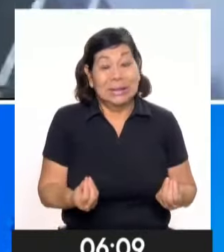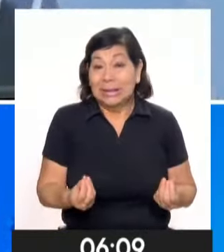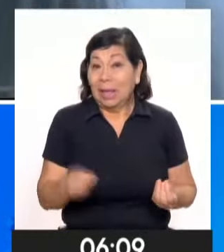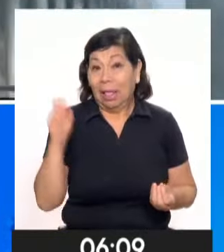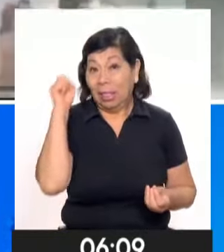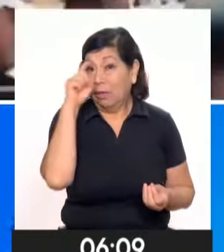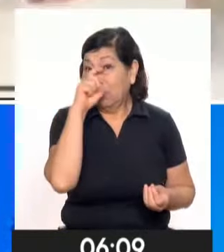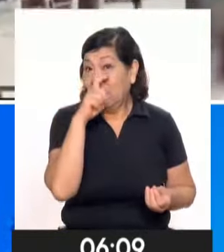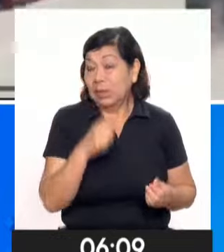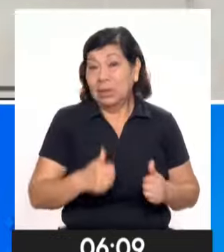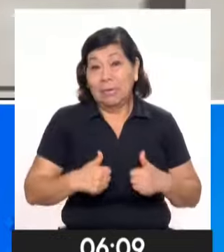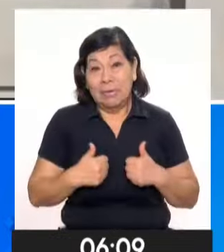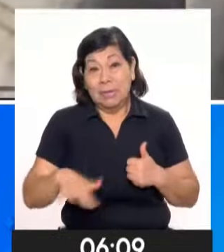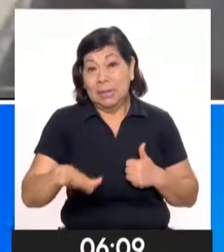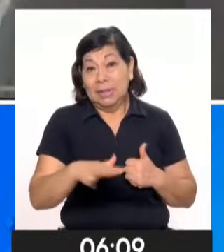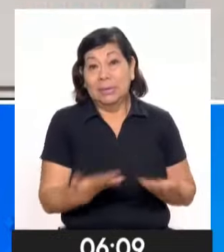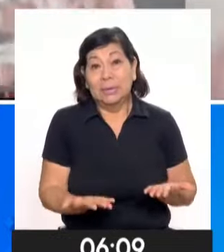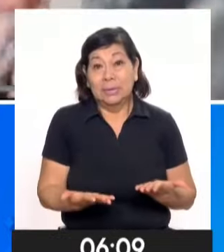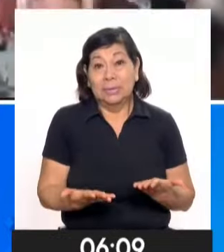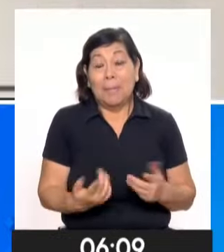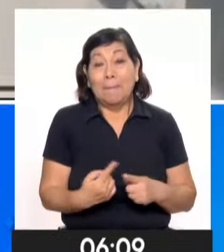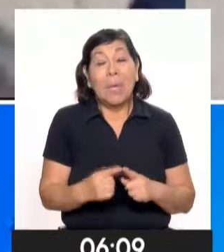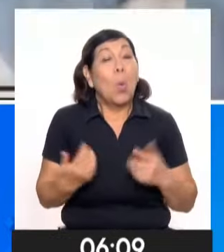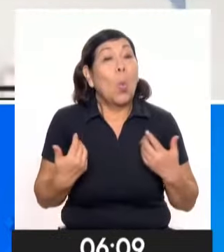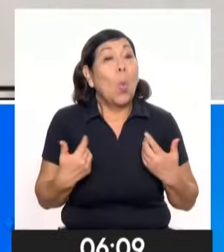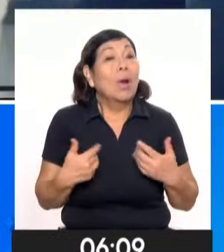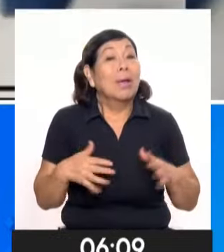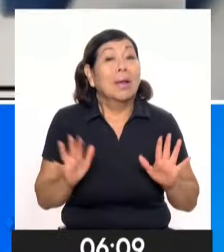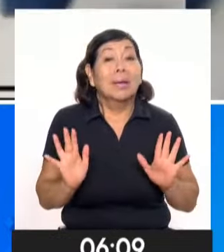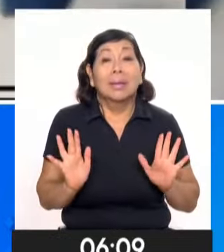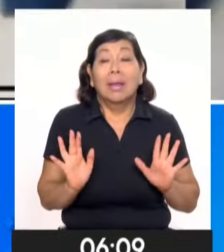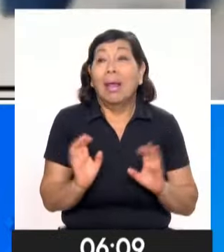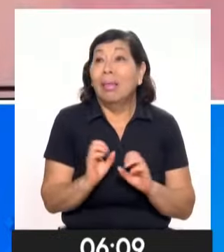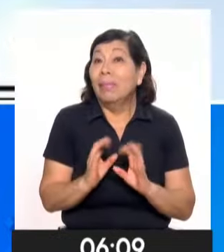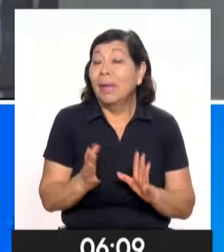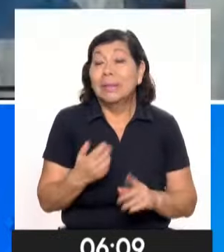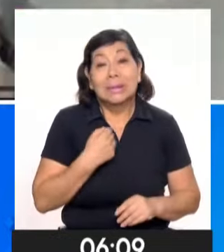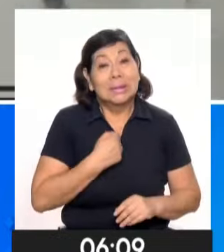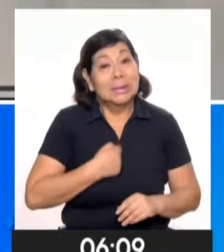inseguridad que está a la orden del día, cualquier día y a cualquier hora, lamentablemente.